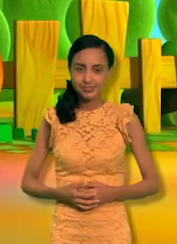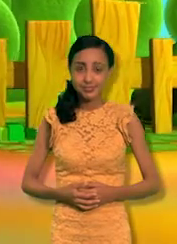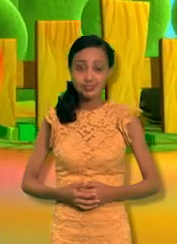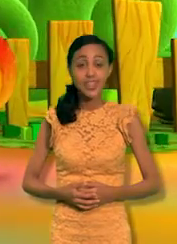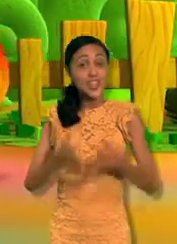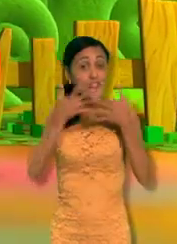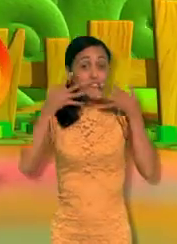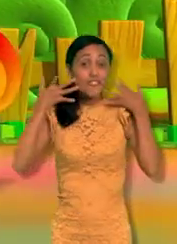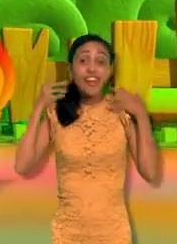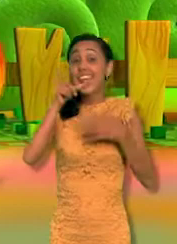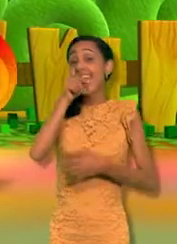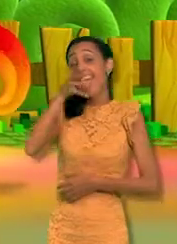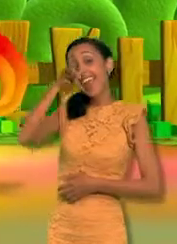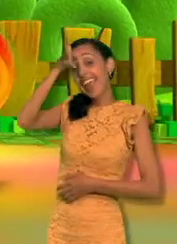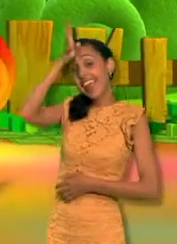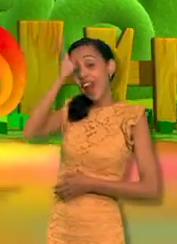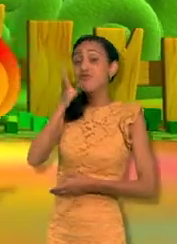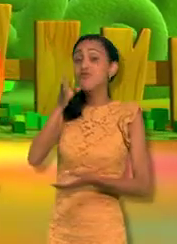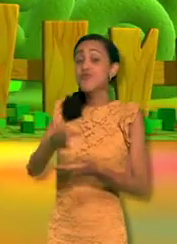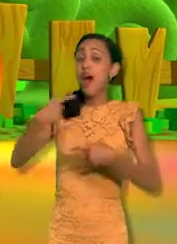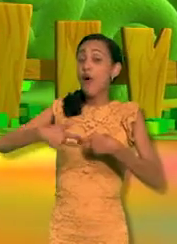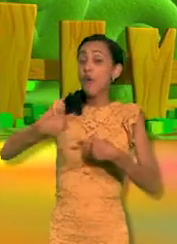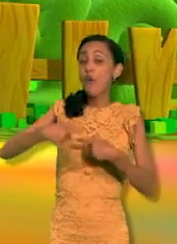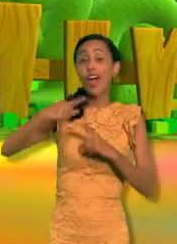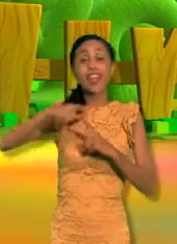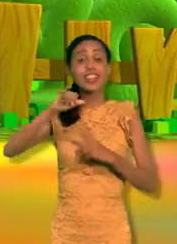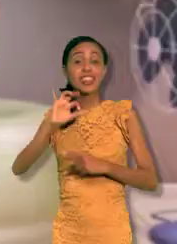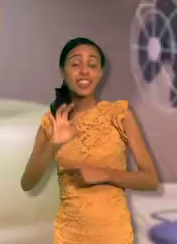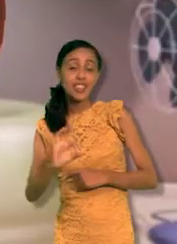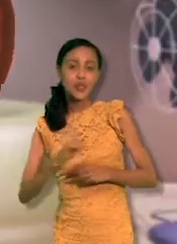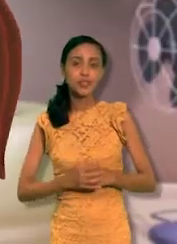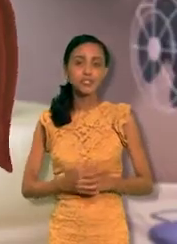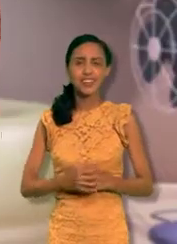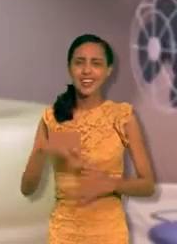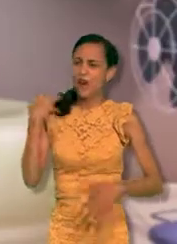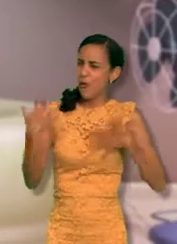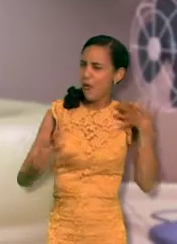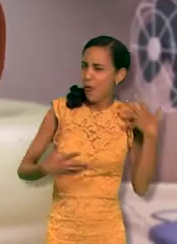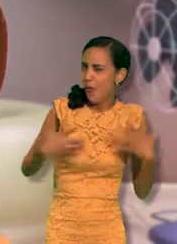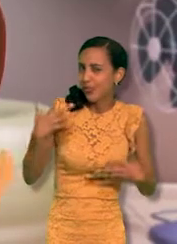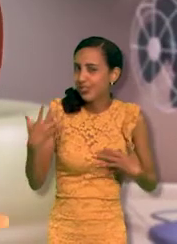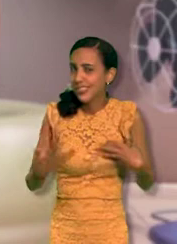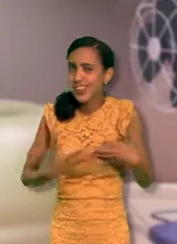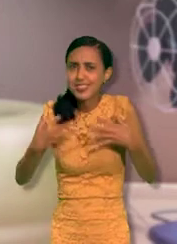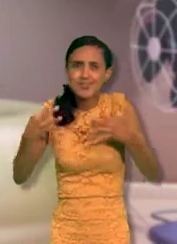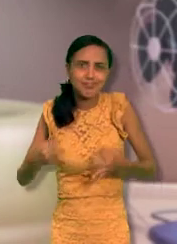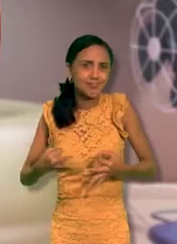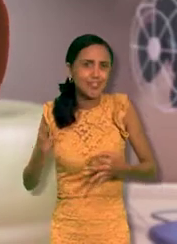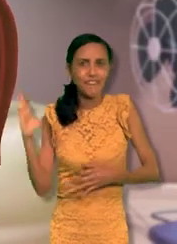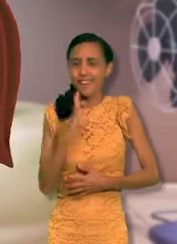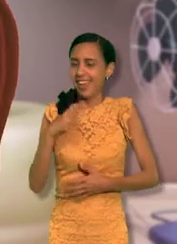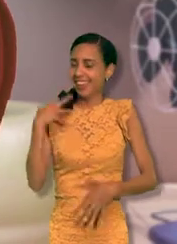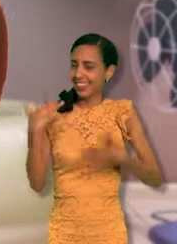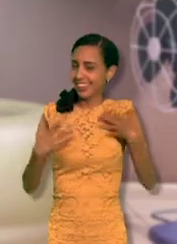Muy feliz, se fue el gallo, payo, a la boda de su tío Perico. Con tan buen humor, que la pasó de